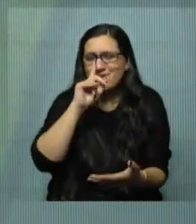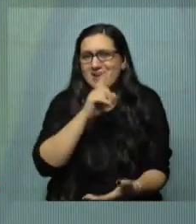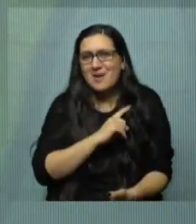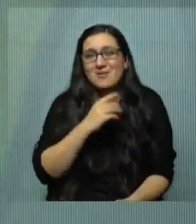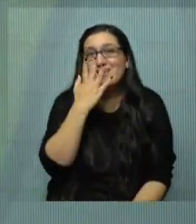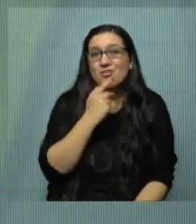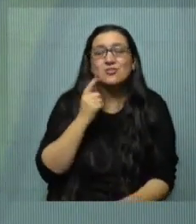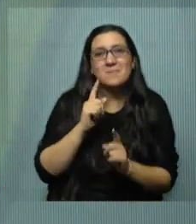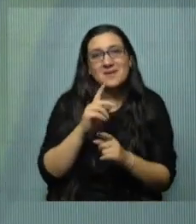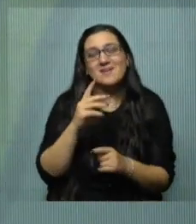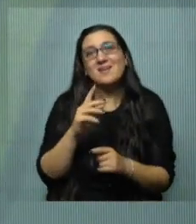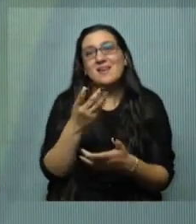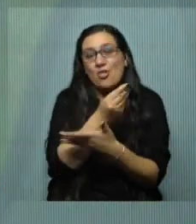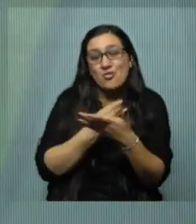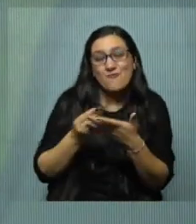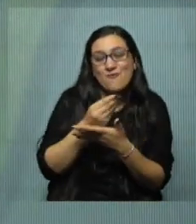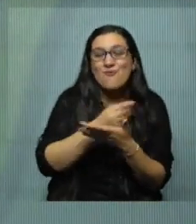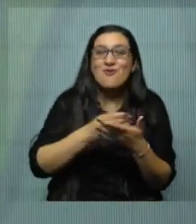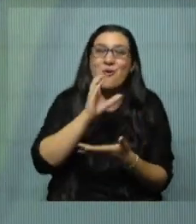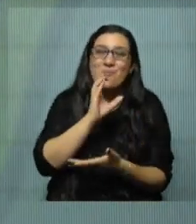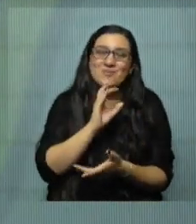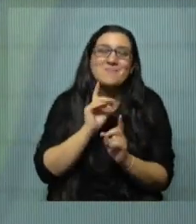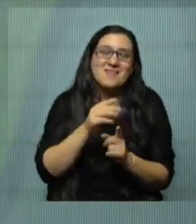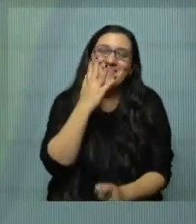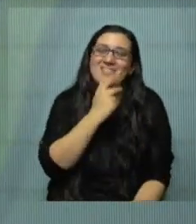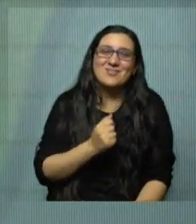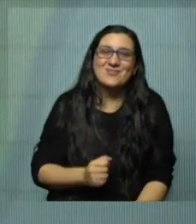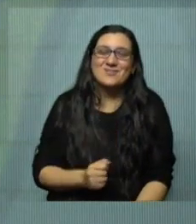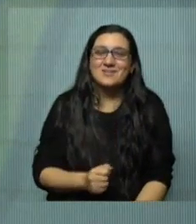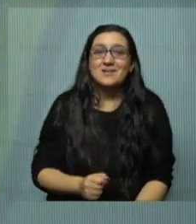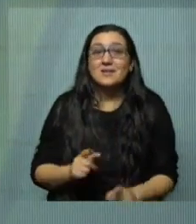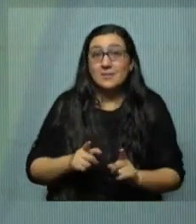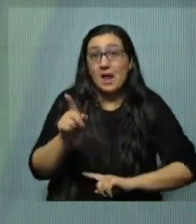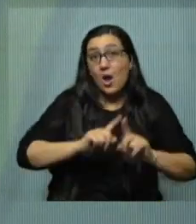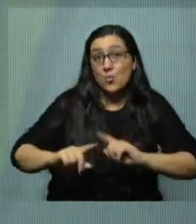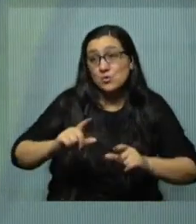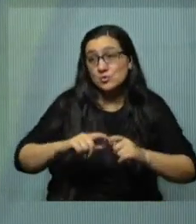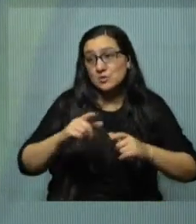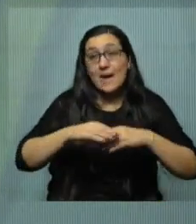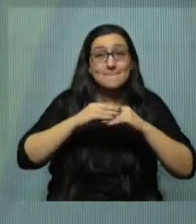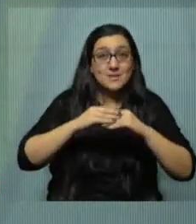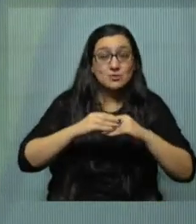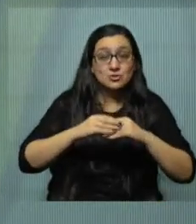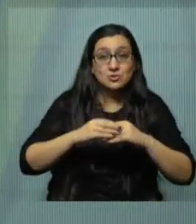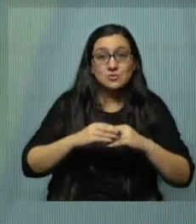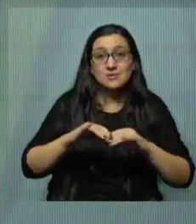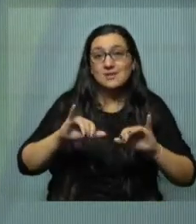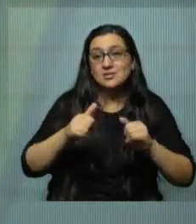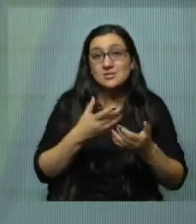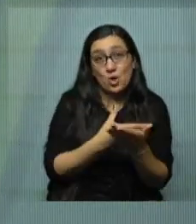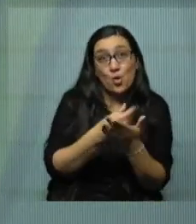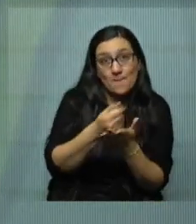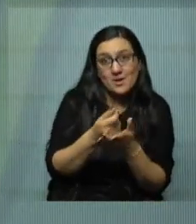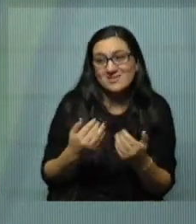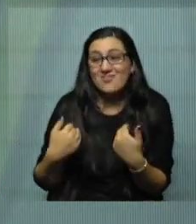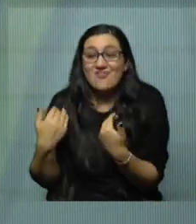el tema de las caricaturas también para los gurises me parece que es atractivo. Me ha pasado a algunos amigos también que ya se lo han comprado